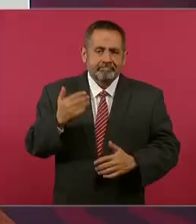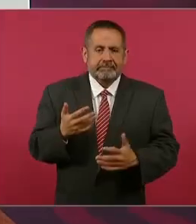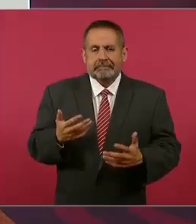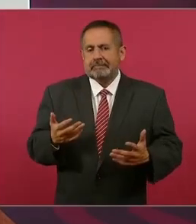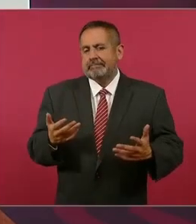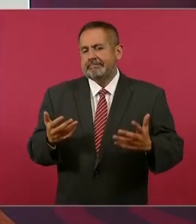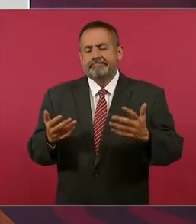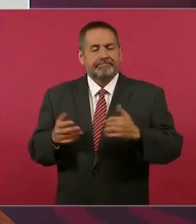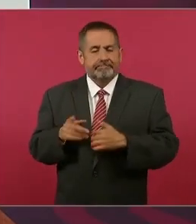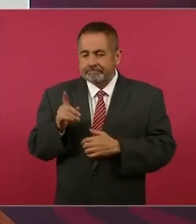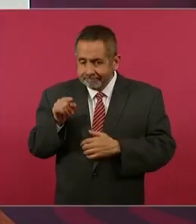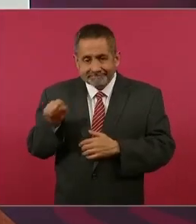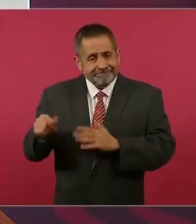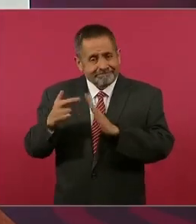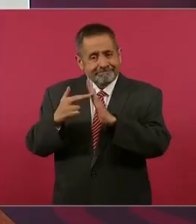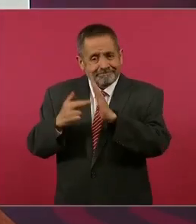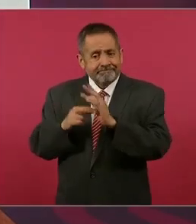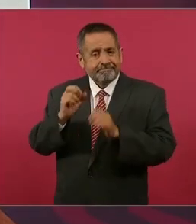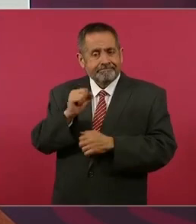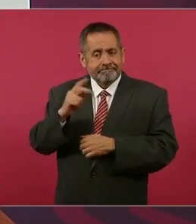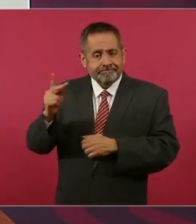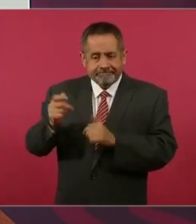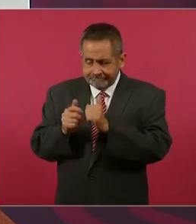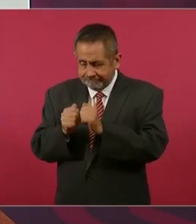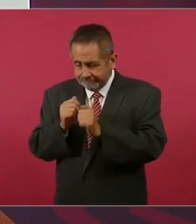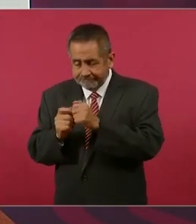cuando ya existe esta posibilidad.